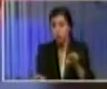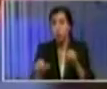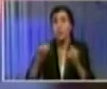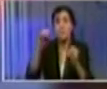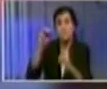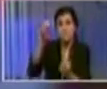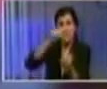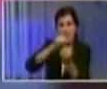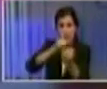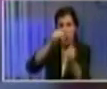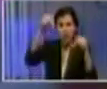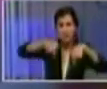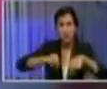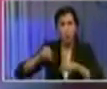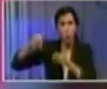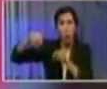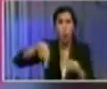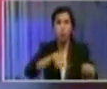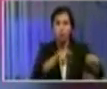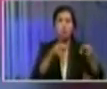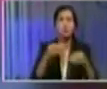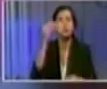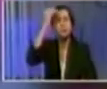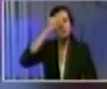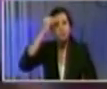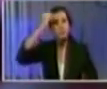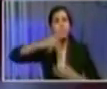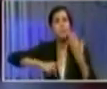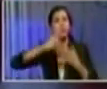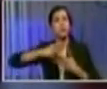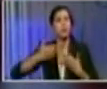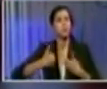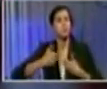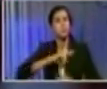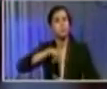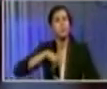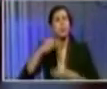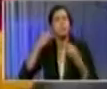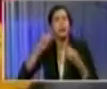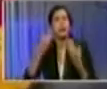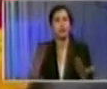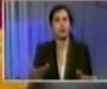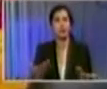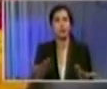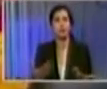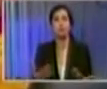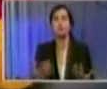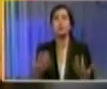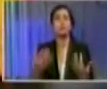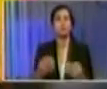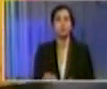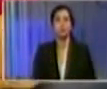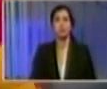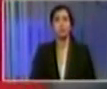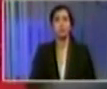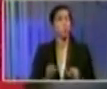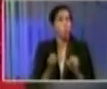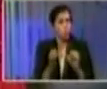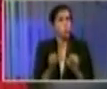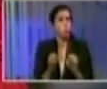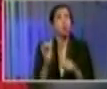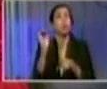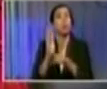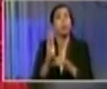hemos planificado. Gracias, camarada. Lo hemos planificado para que sea humanamente